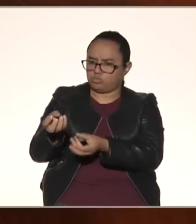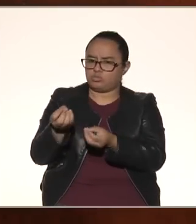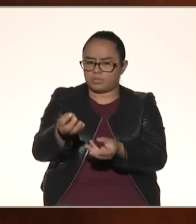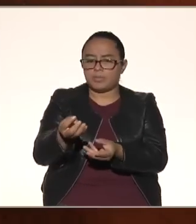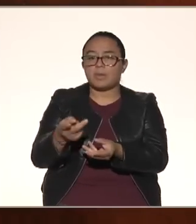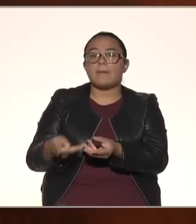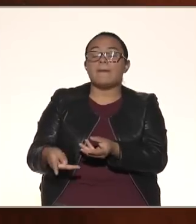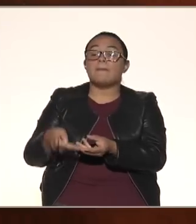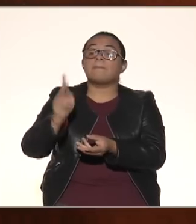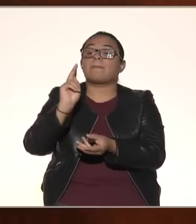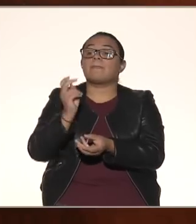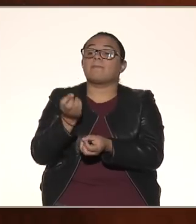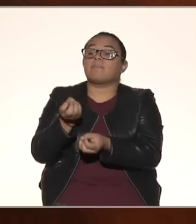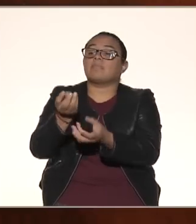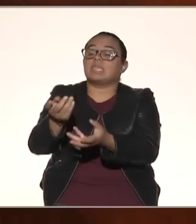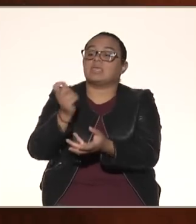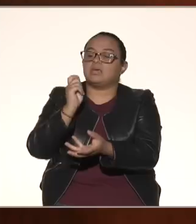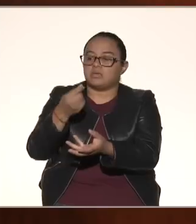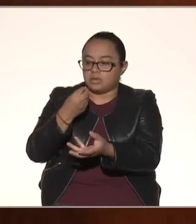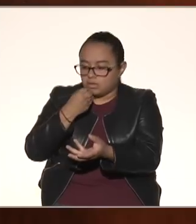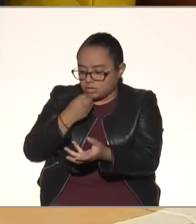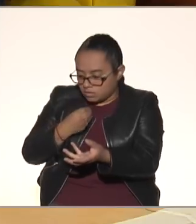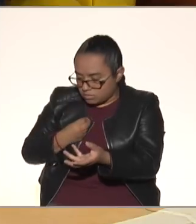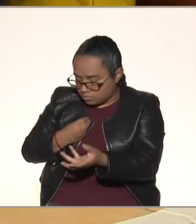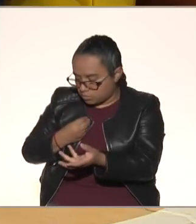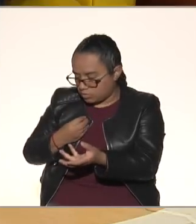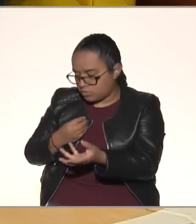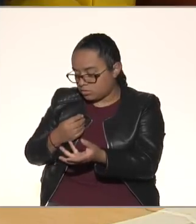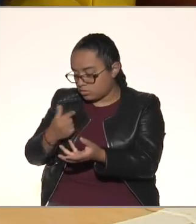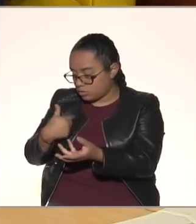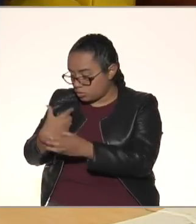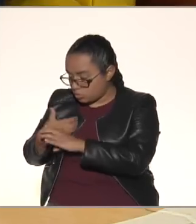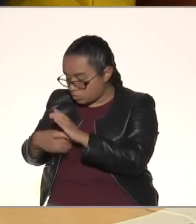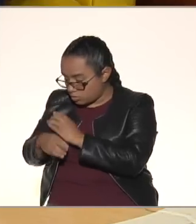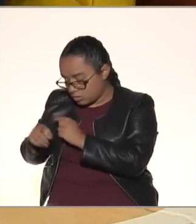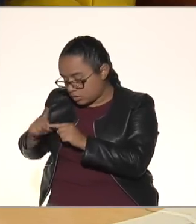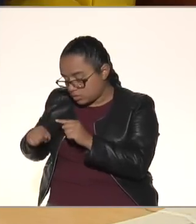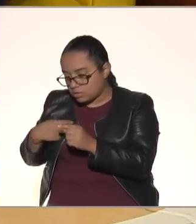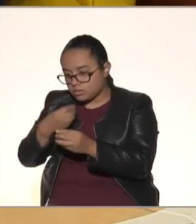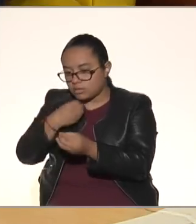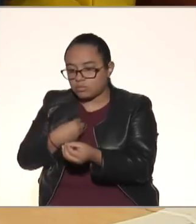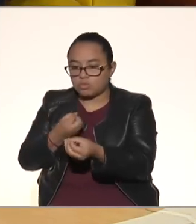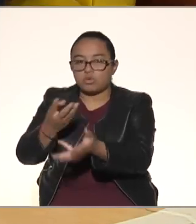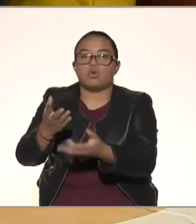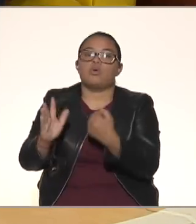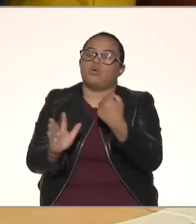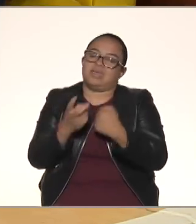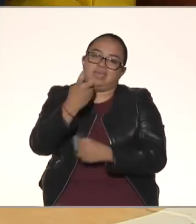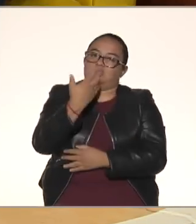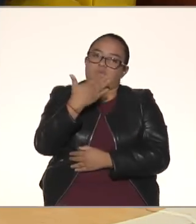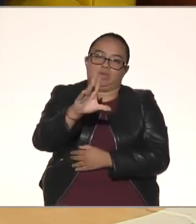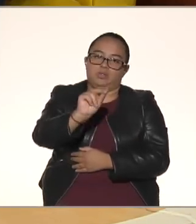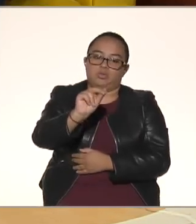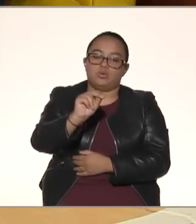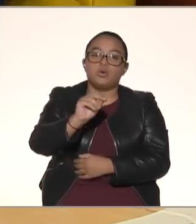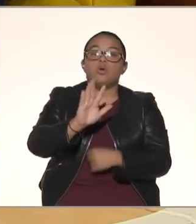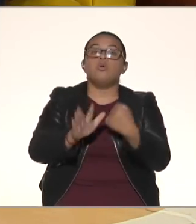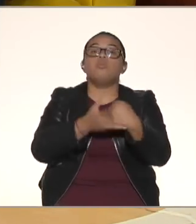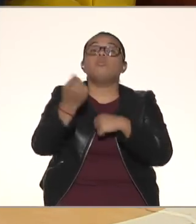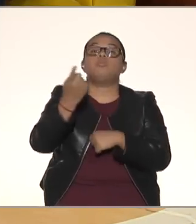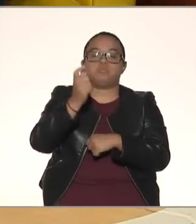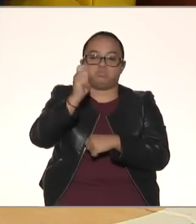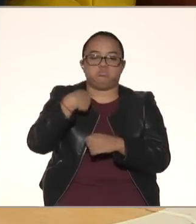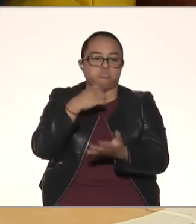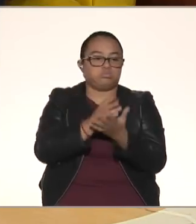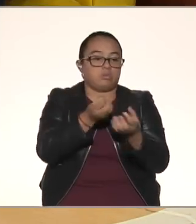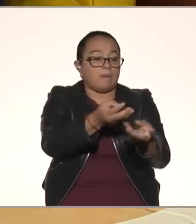no puedo dar si eso implica un sacrificio. No puedo autosacrificarme porque entonces ya rebasé la línea y ahora se vuelve complacencia.